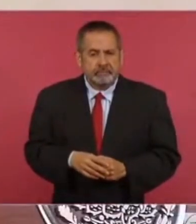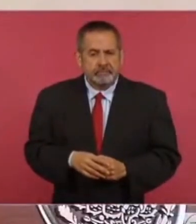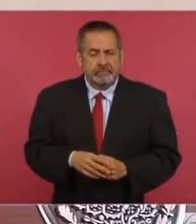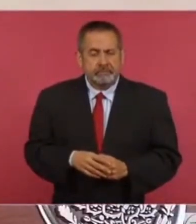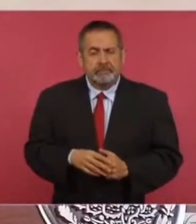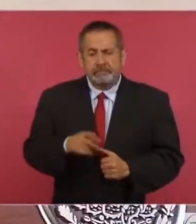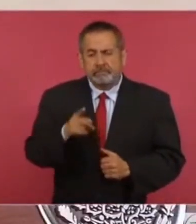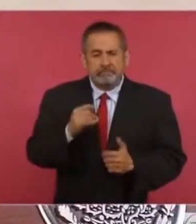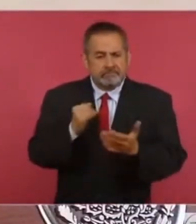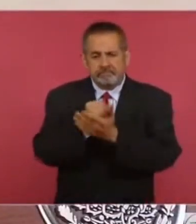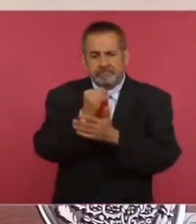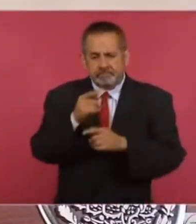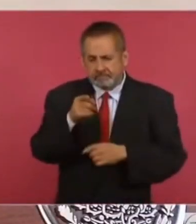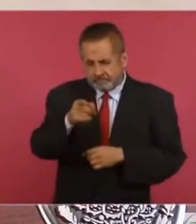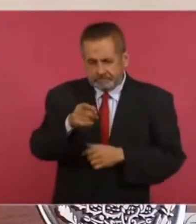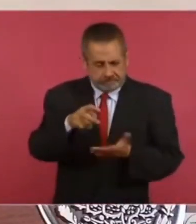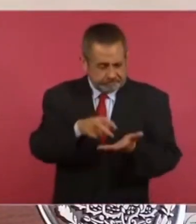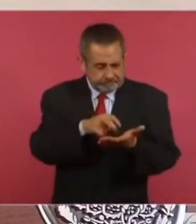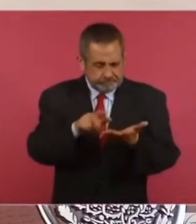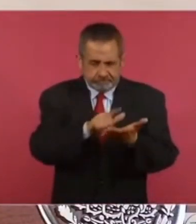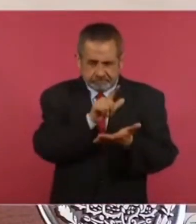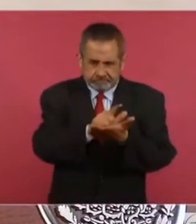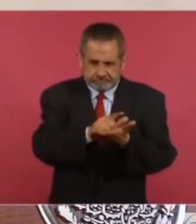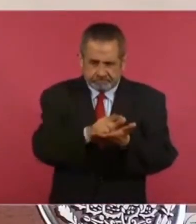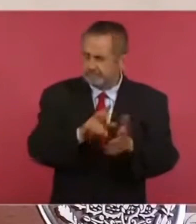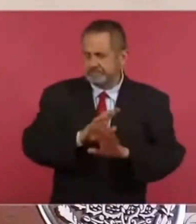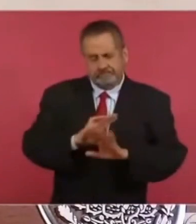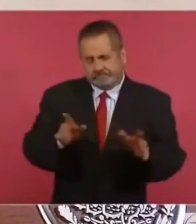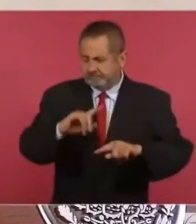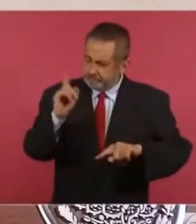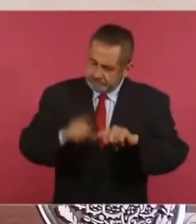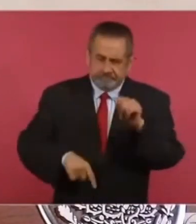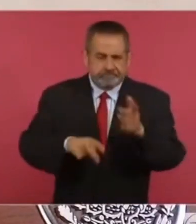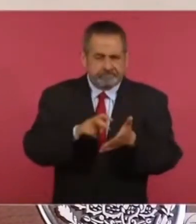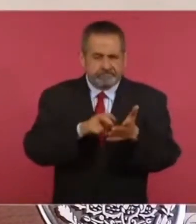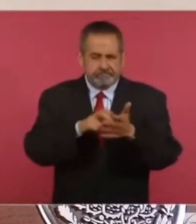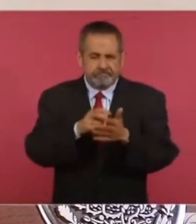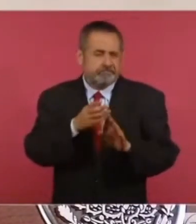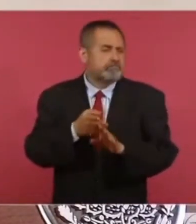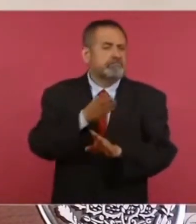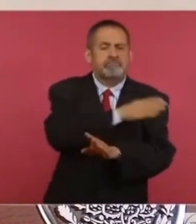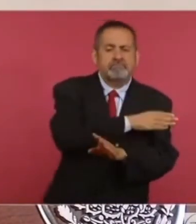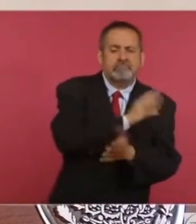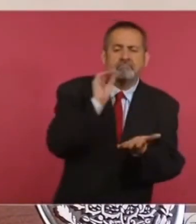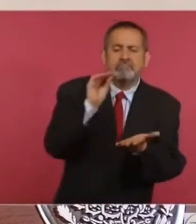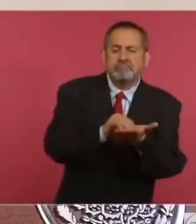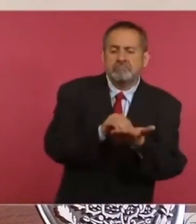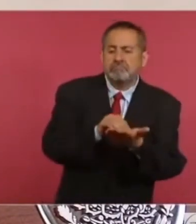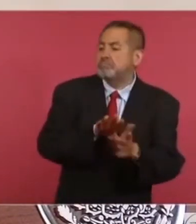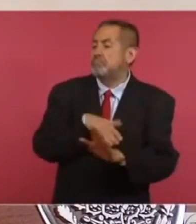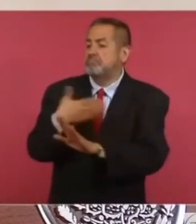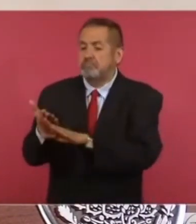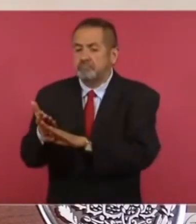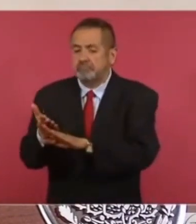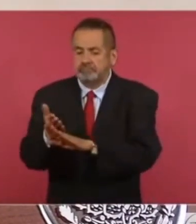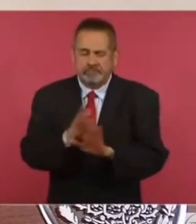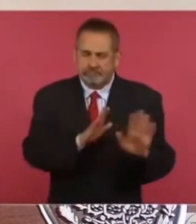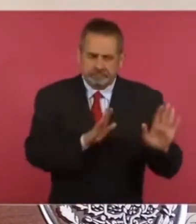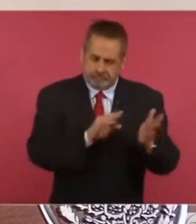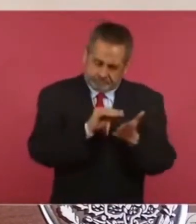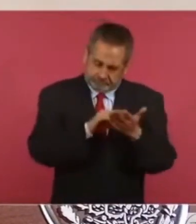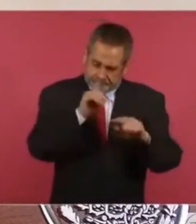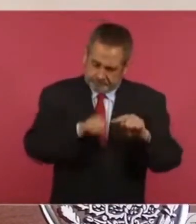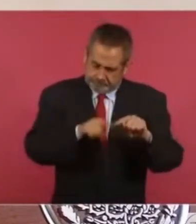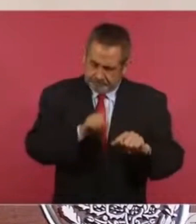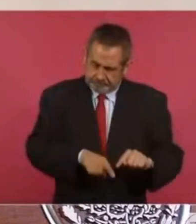quitar esas reformas que se hicieron en contra de los trabajadores y vamos